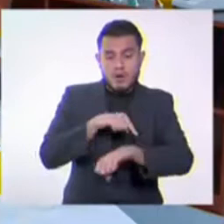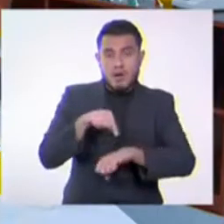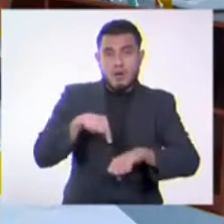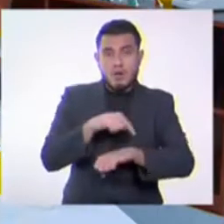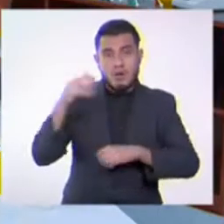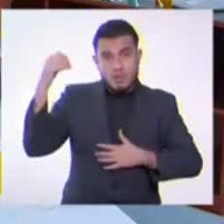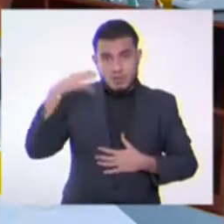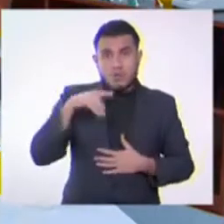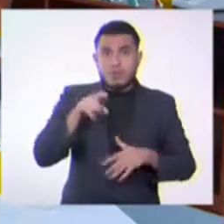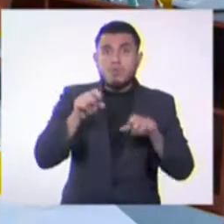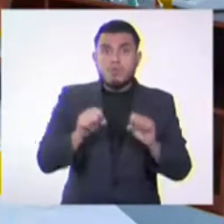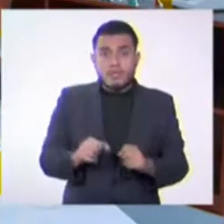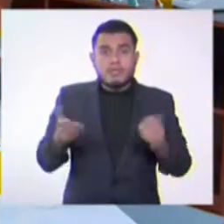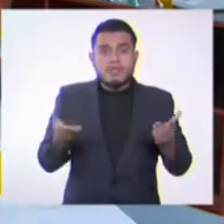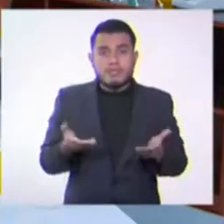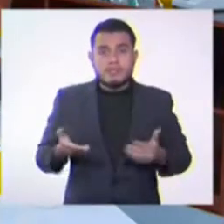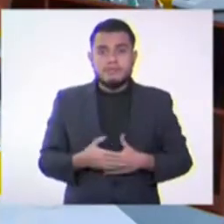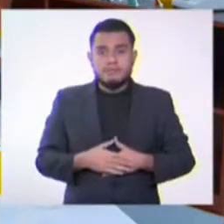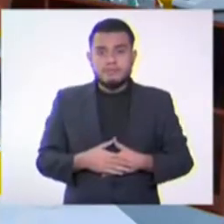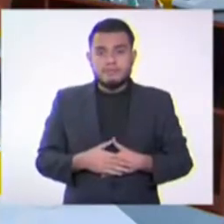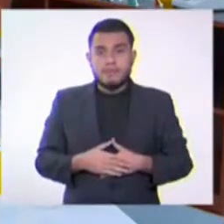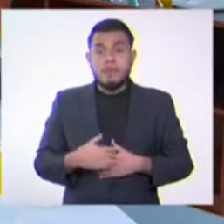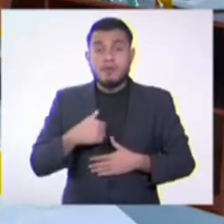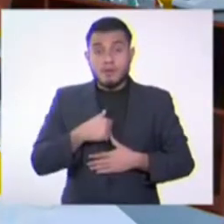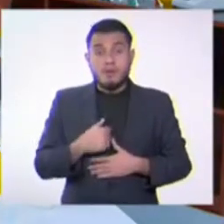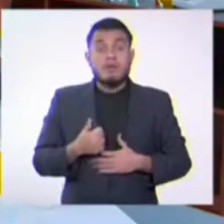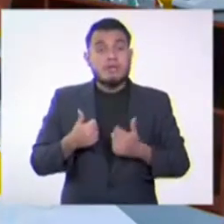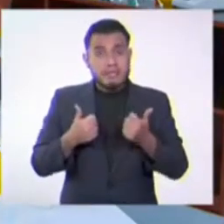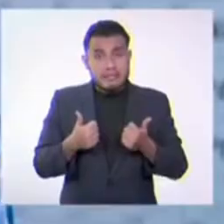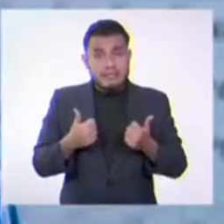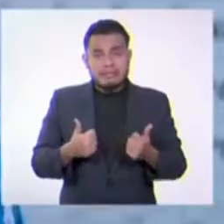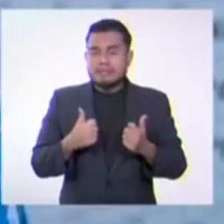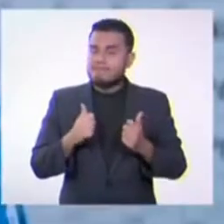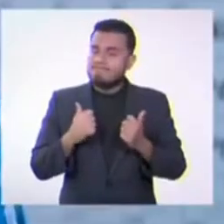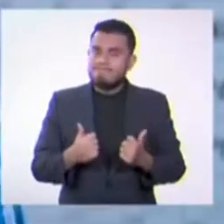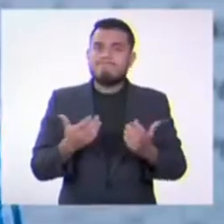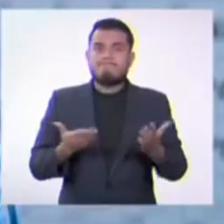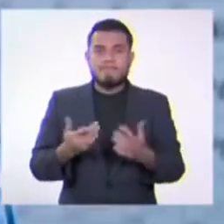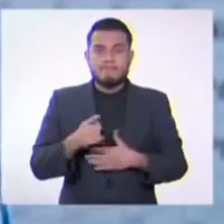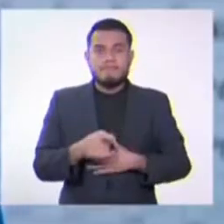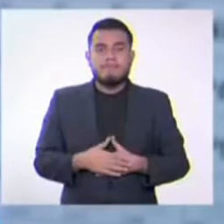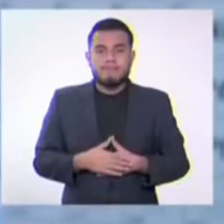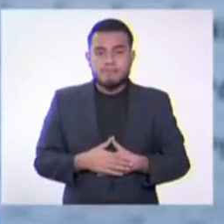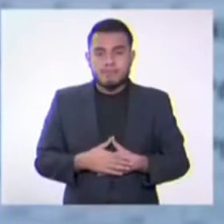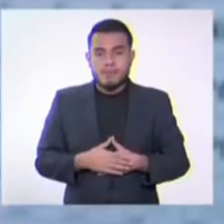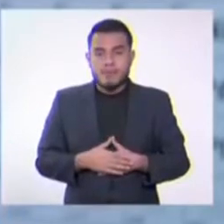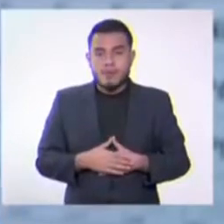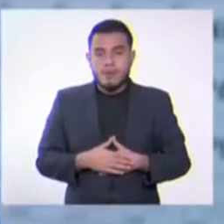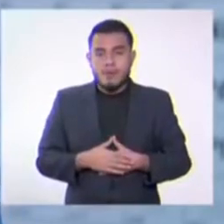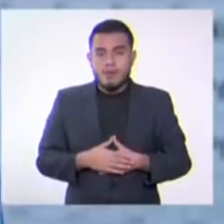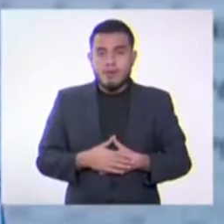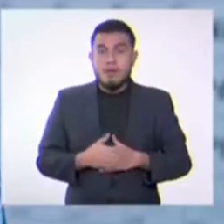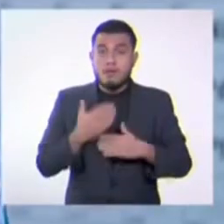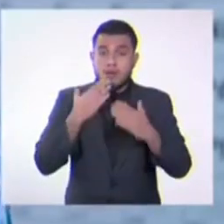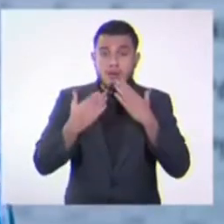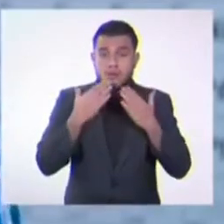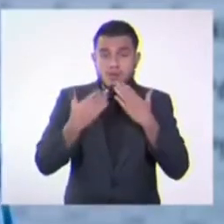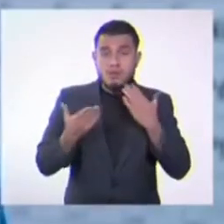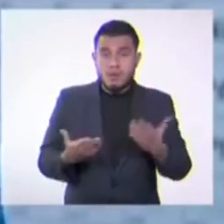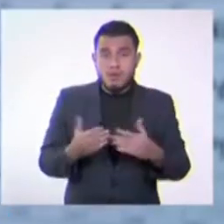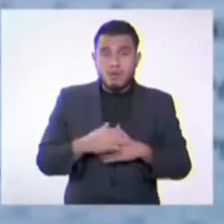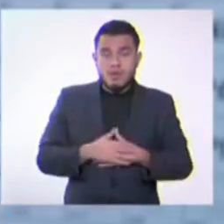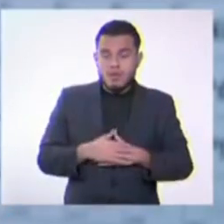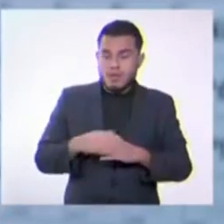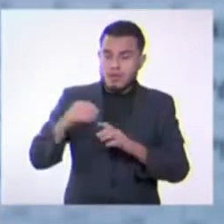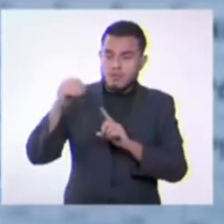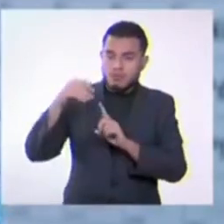¿Lo pudiste construir? Espero que sí lo hayas logrado construir. También hablamos sobre sombra y